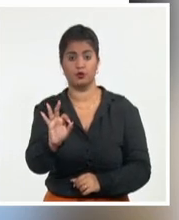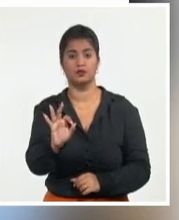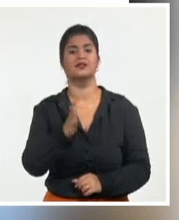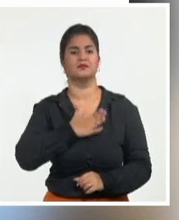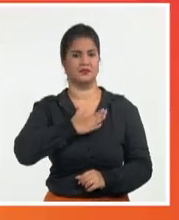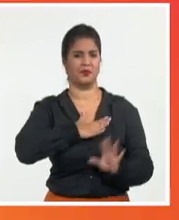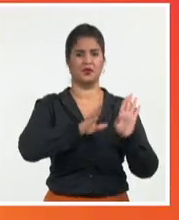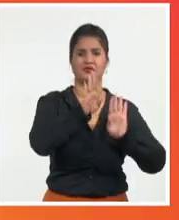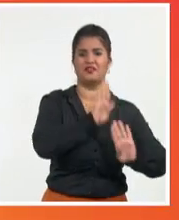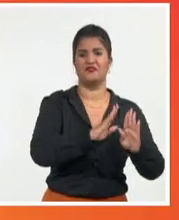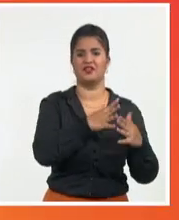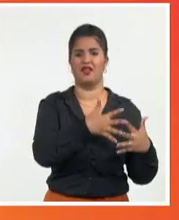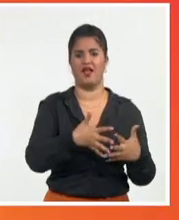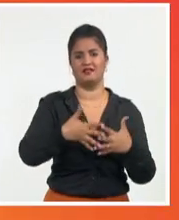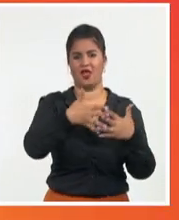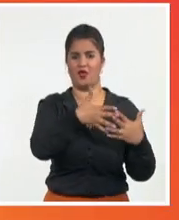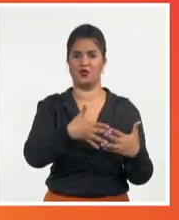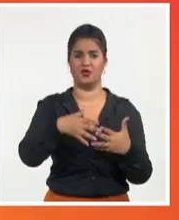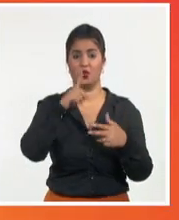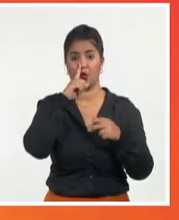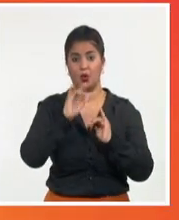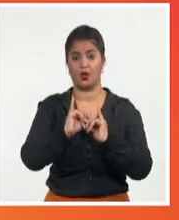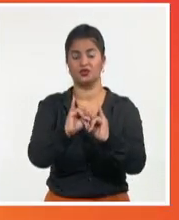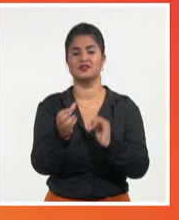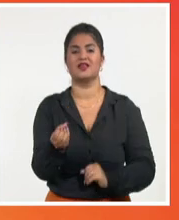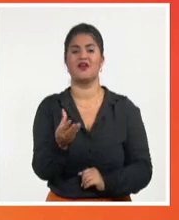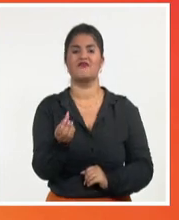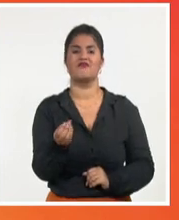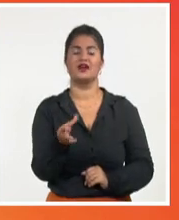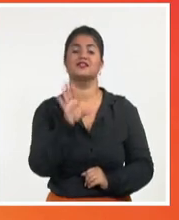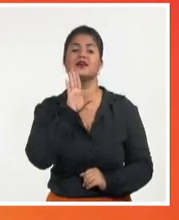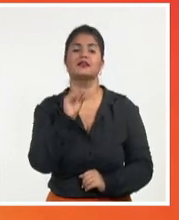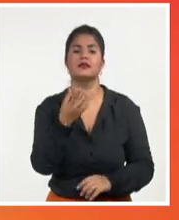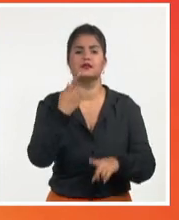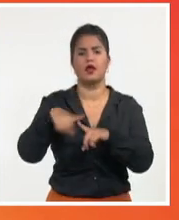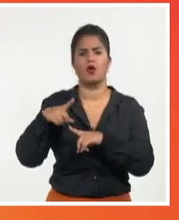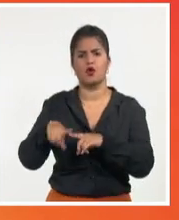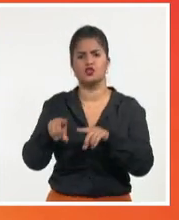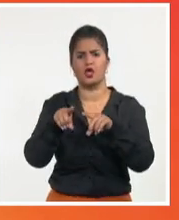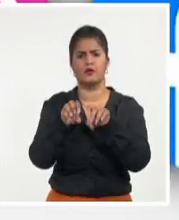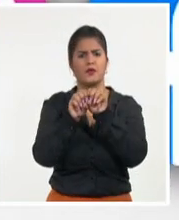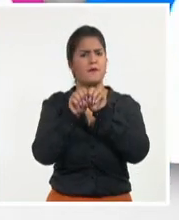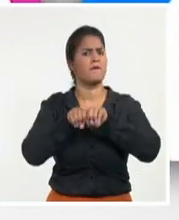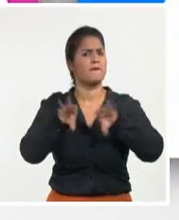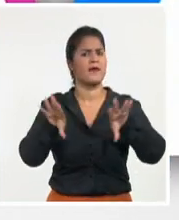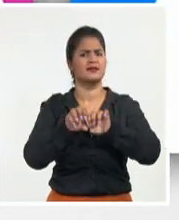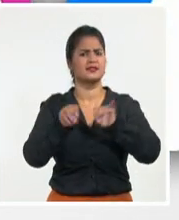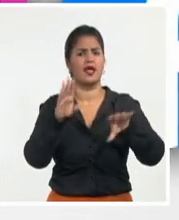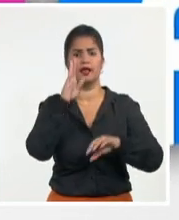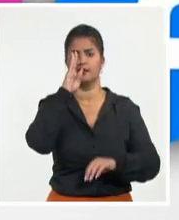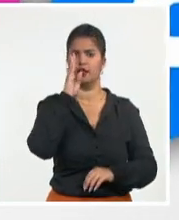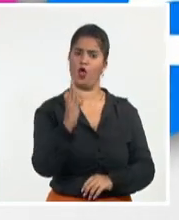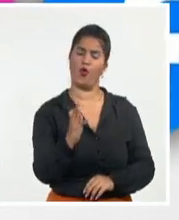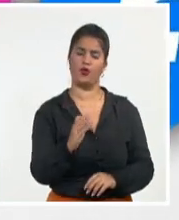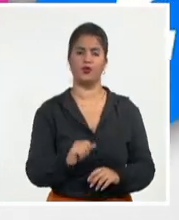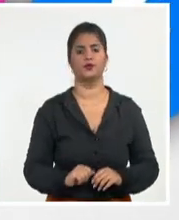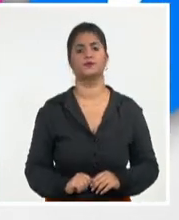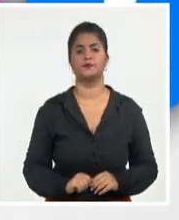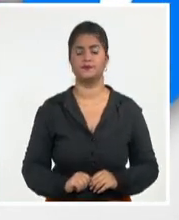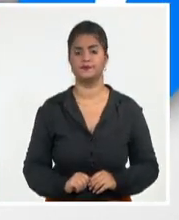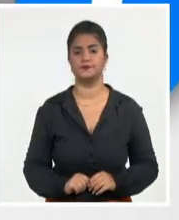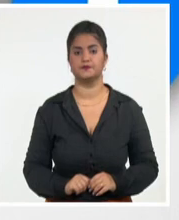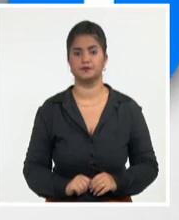noticias falsas, la manipulación de la información y la proliferación de mensajes discriminatorios de odio. Rodríguez Parrilla criticó